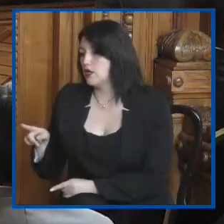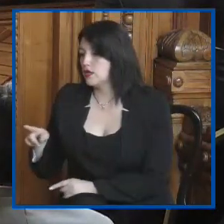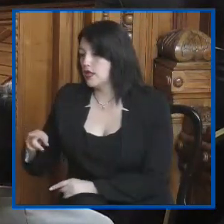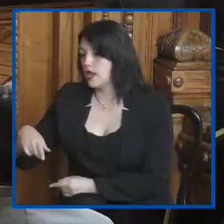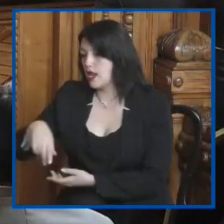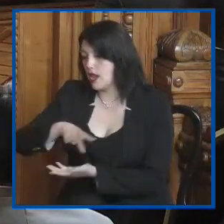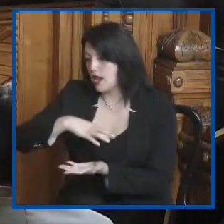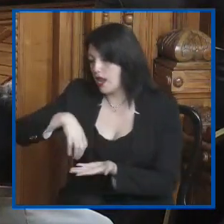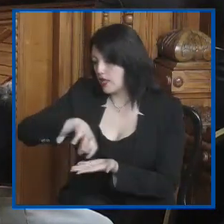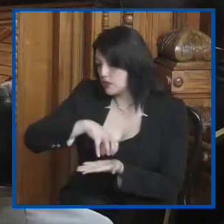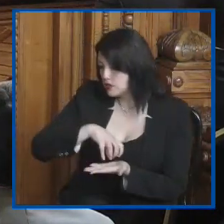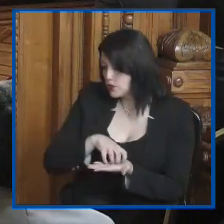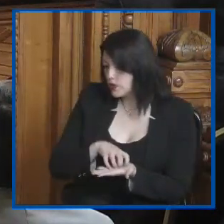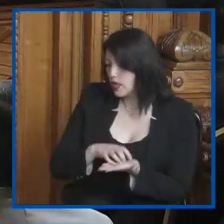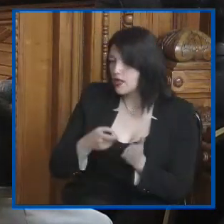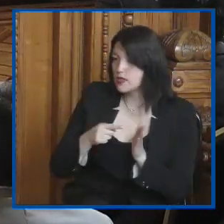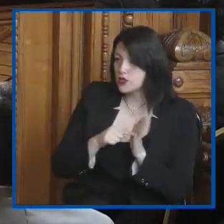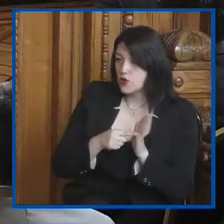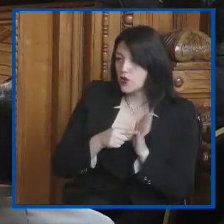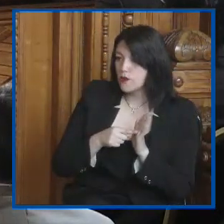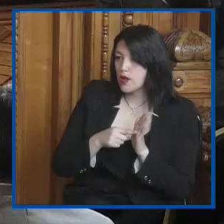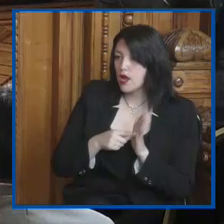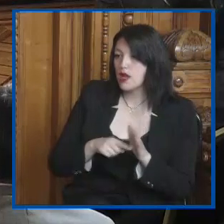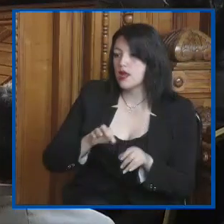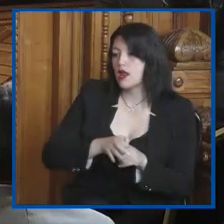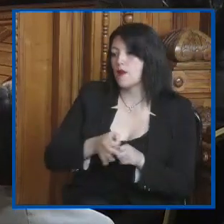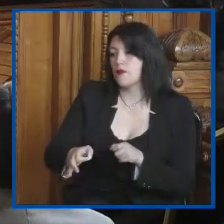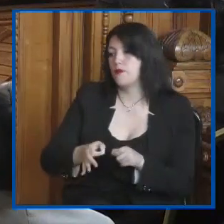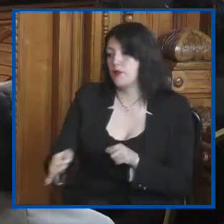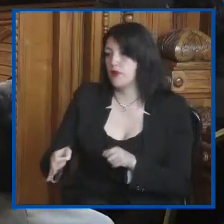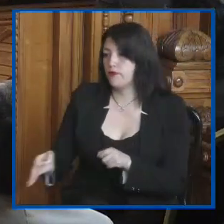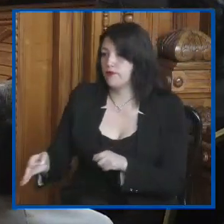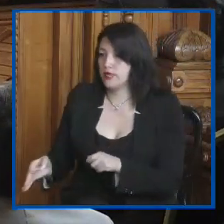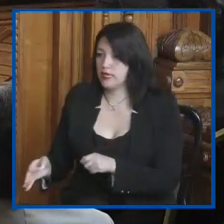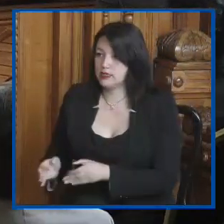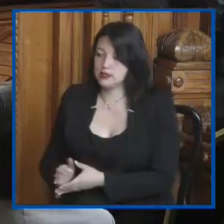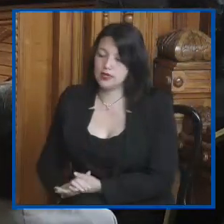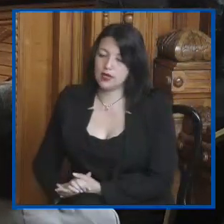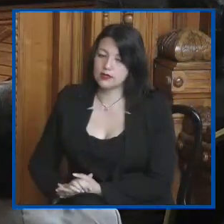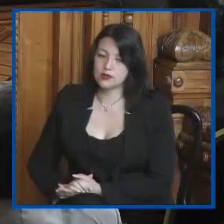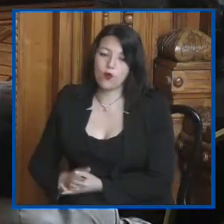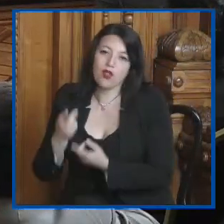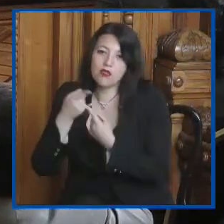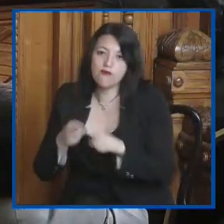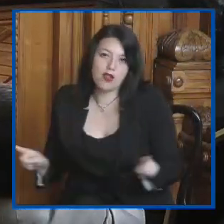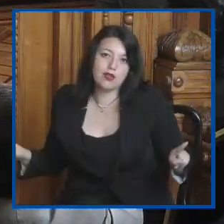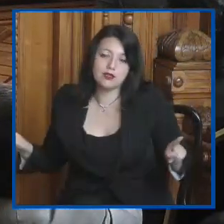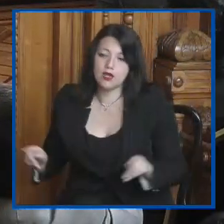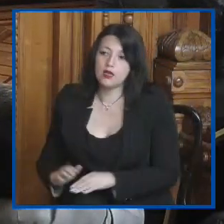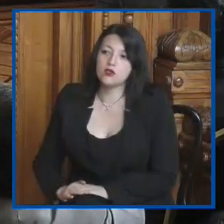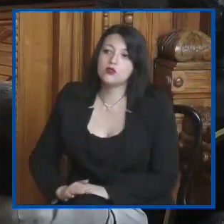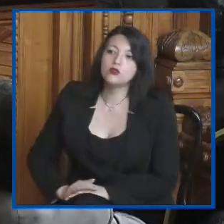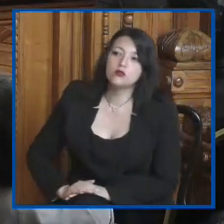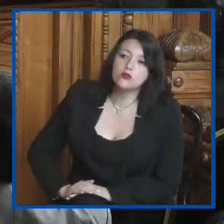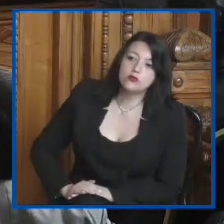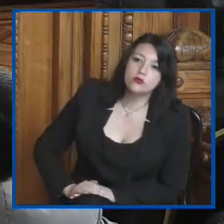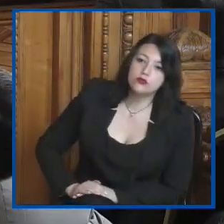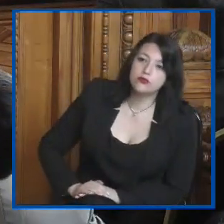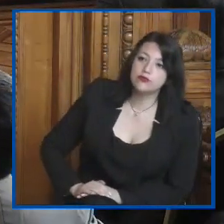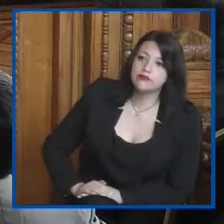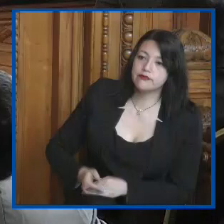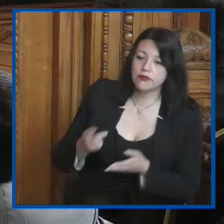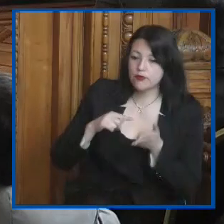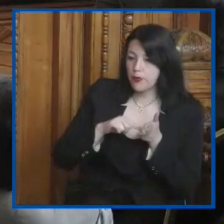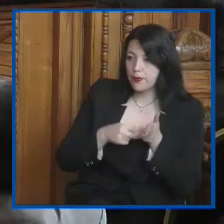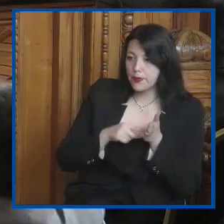Buenos Aires y la provincia de Buenos Aires? ¿La diferencia? Sí. Porque usted es juez